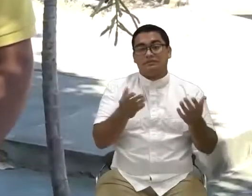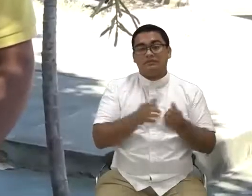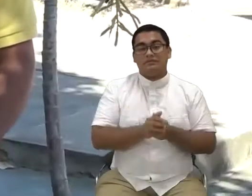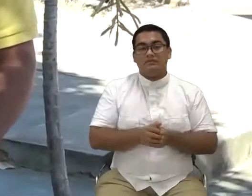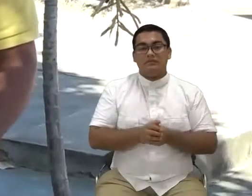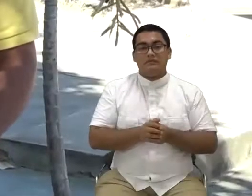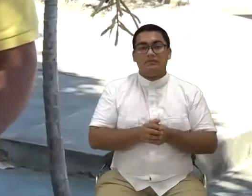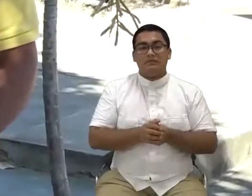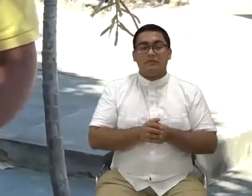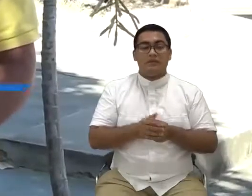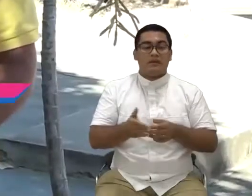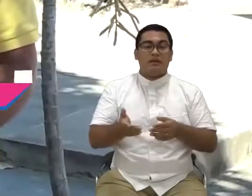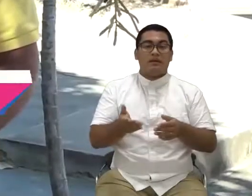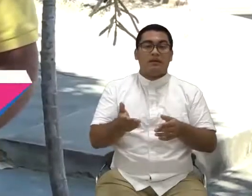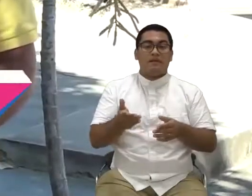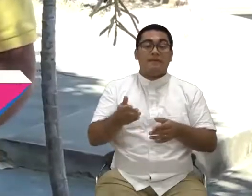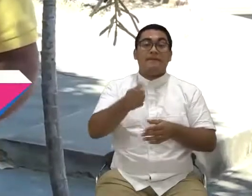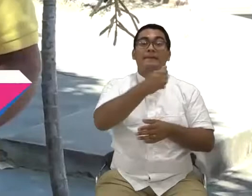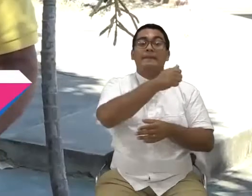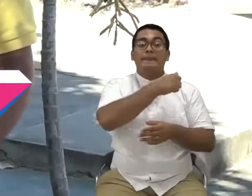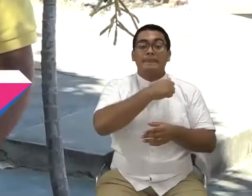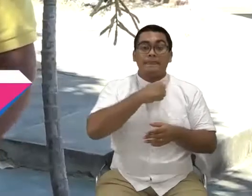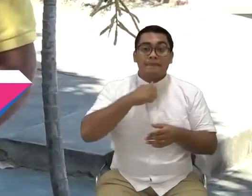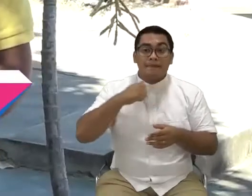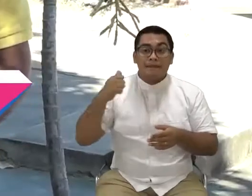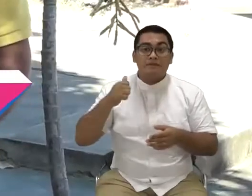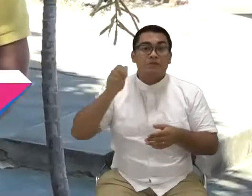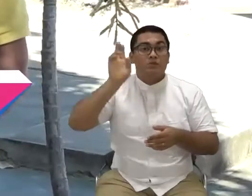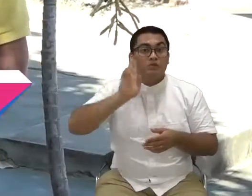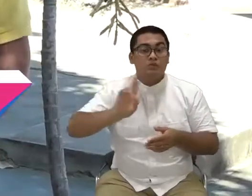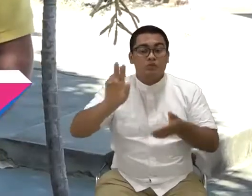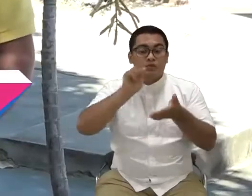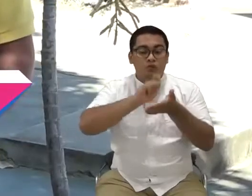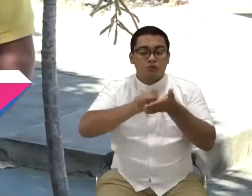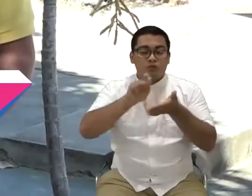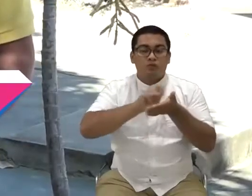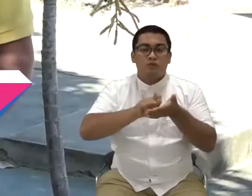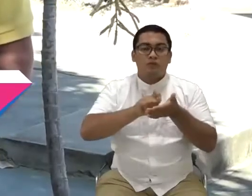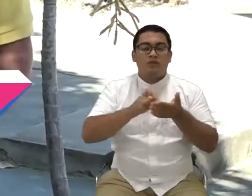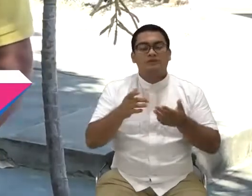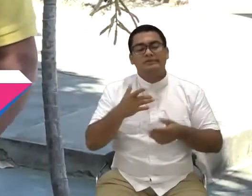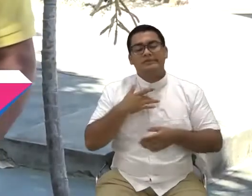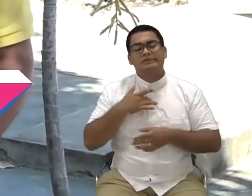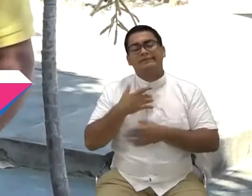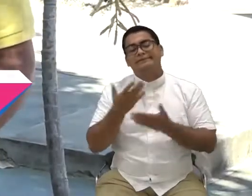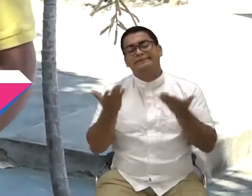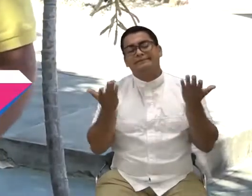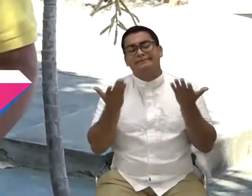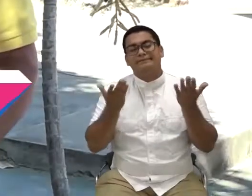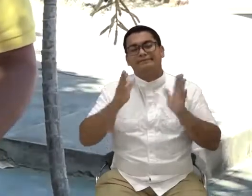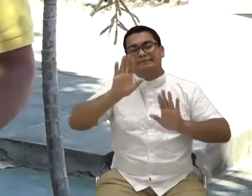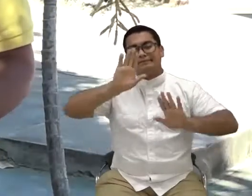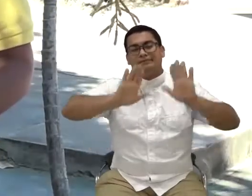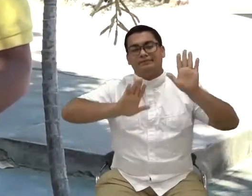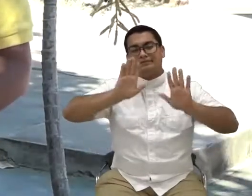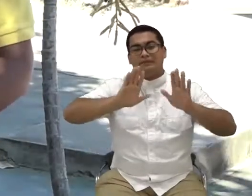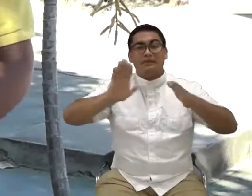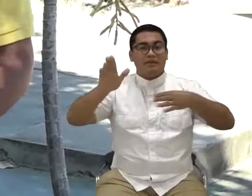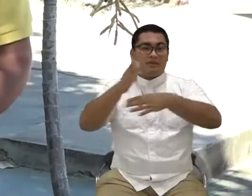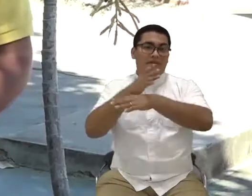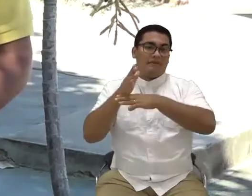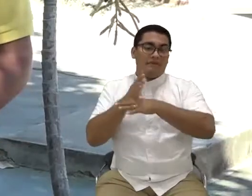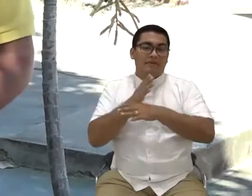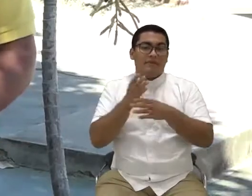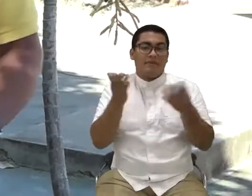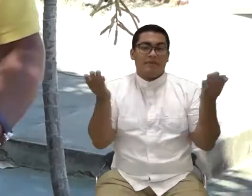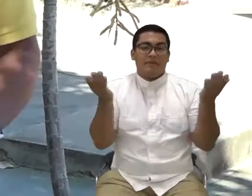los exámenes, del examen de admisión que se realiza año con año, pues se miró la necesidad de participar ante los